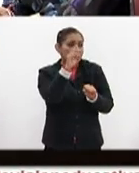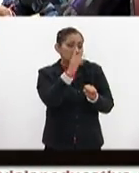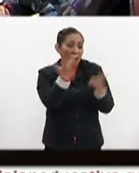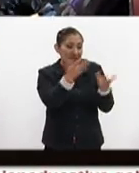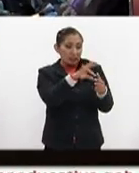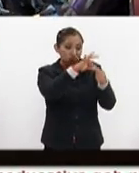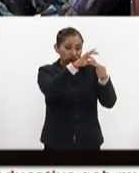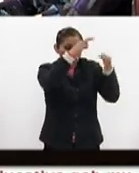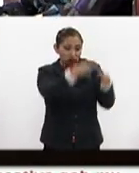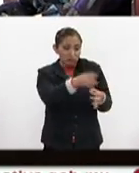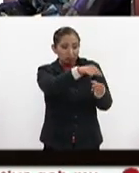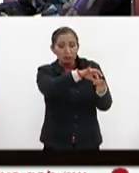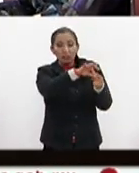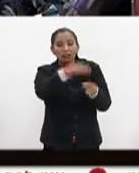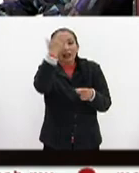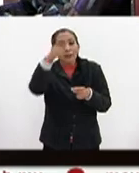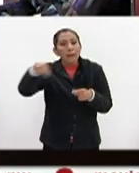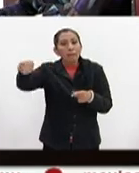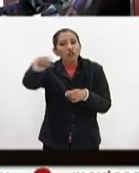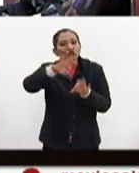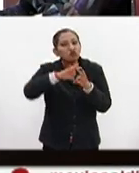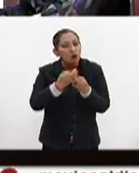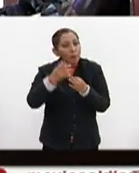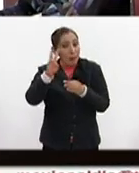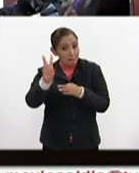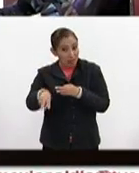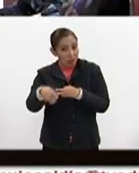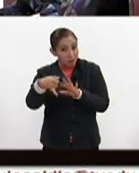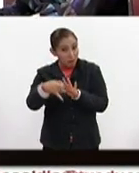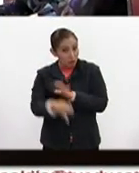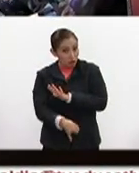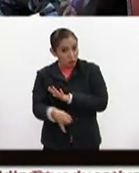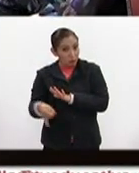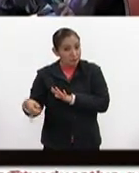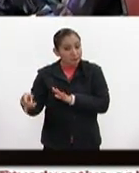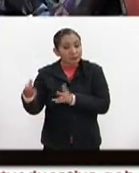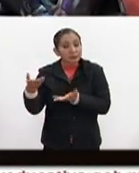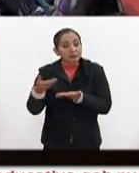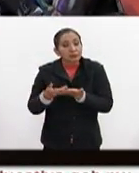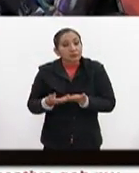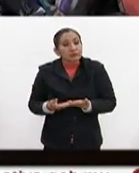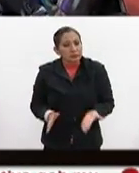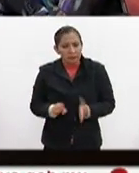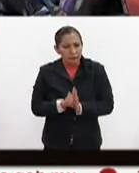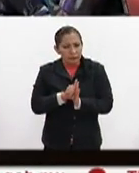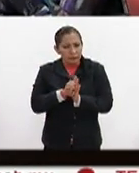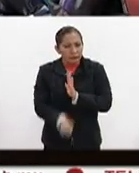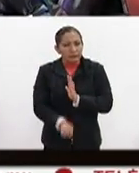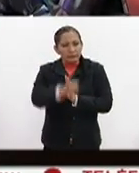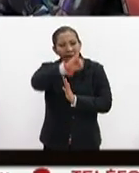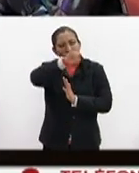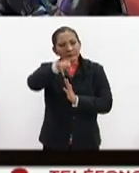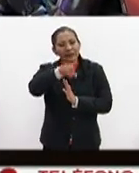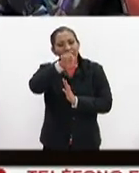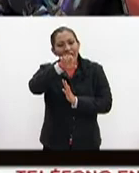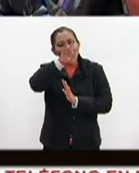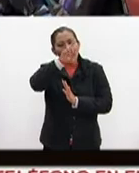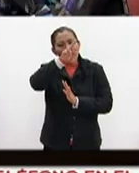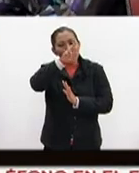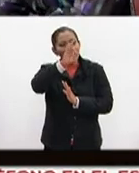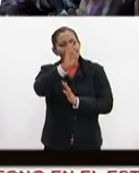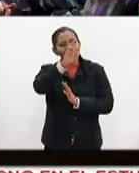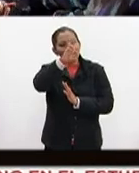se lleve a cabo, como sabemos, la forma es en realidad fondo, ¿no? Sí, claro. Y hoy, por ejemplo, Jeffrey Davidow, quien